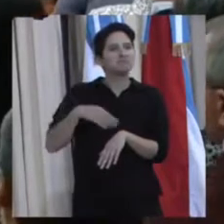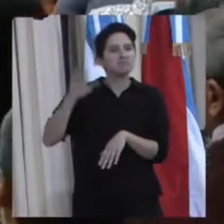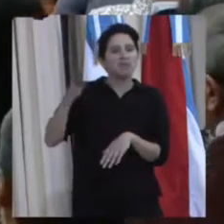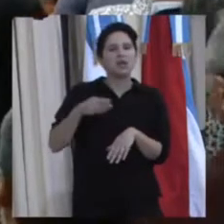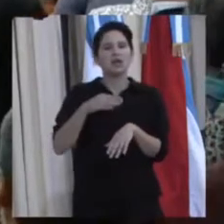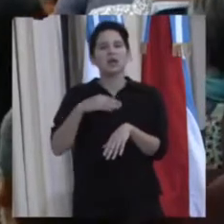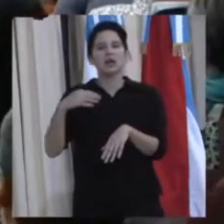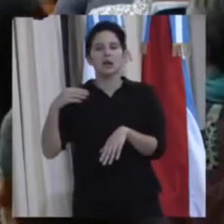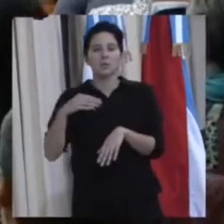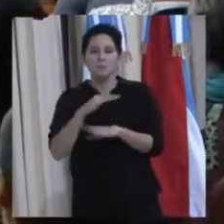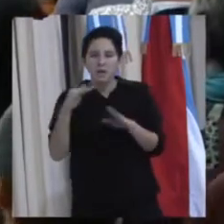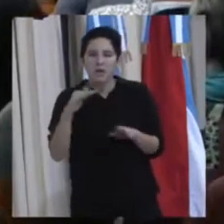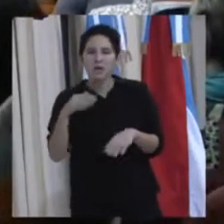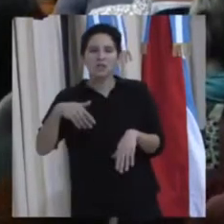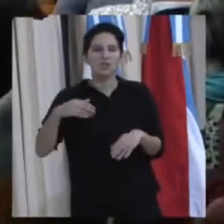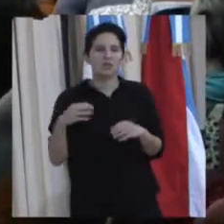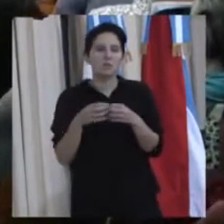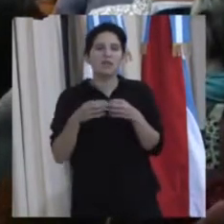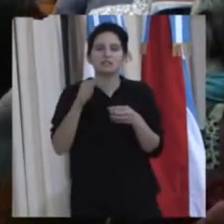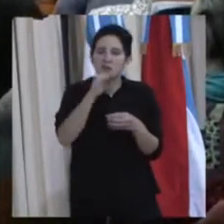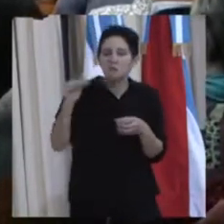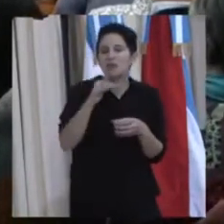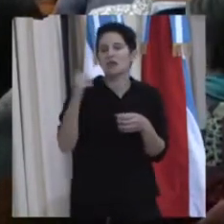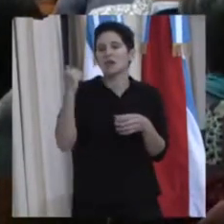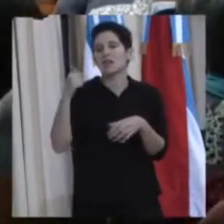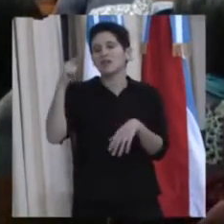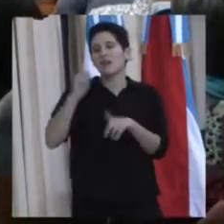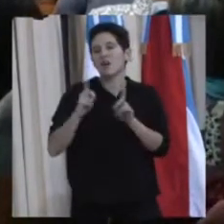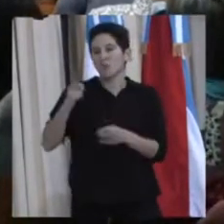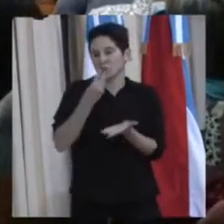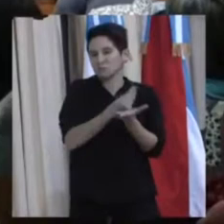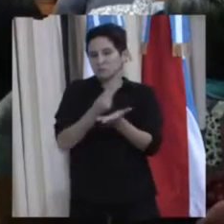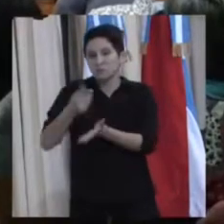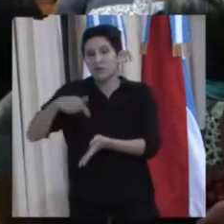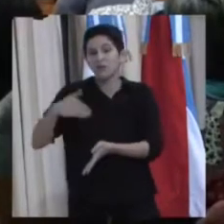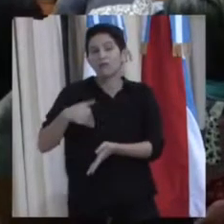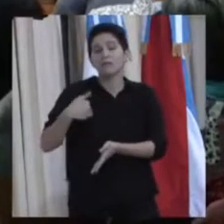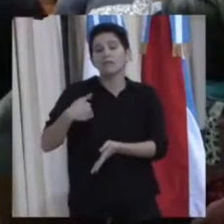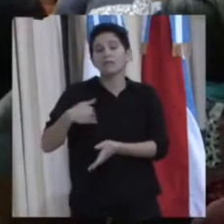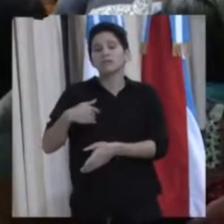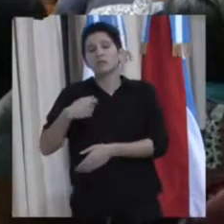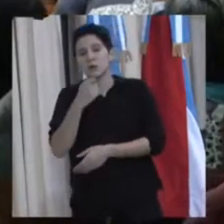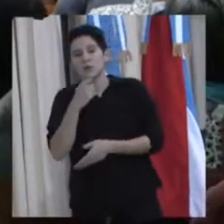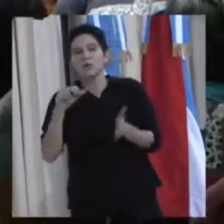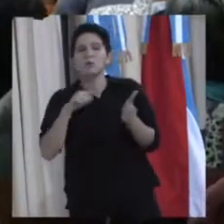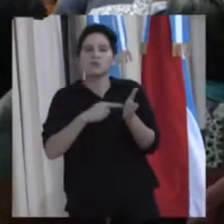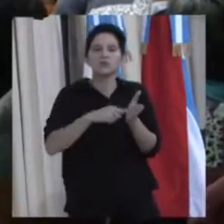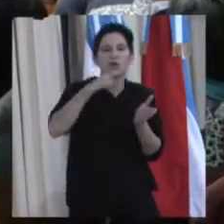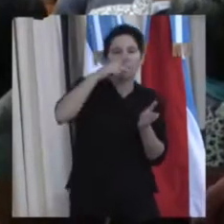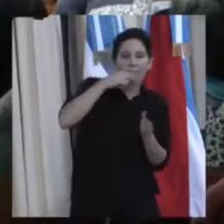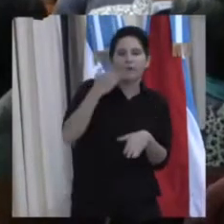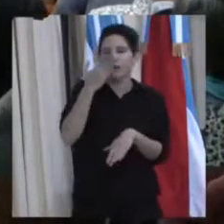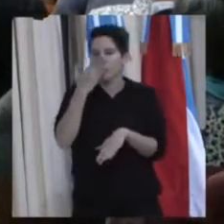medios de la sociedad, habitantes, muchos de ellos, gran mayoría de las grandes urbes, La Plata, Buenos Aires,